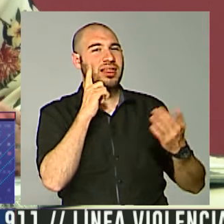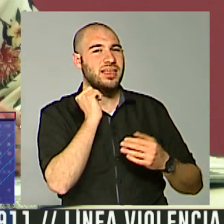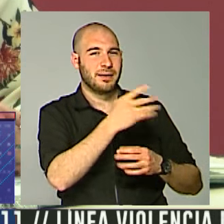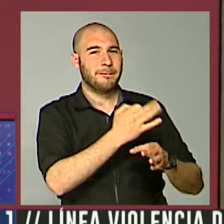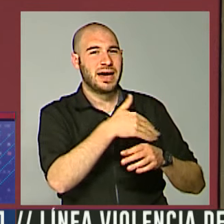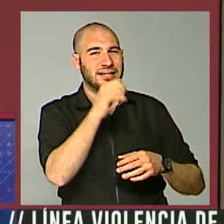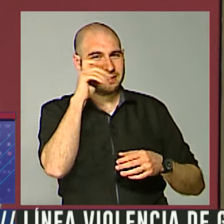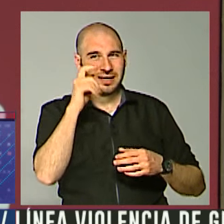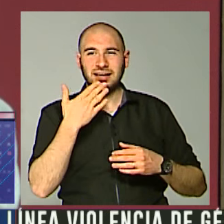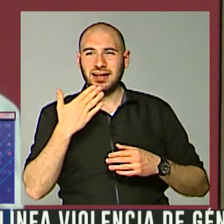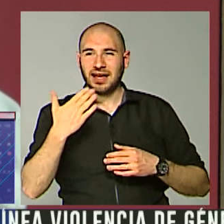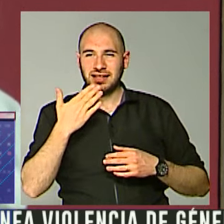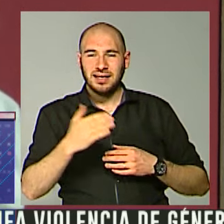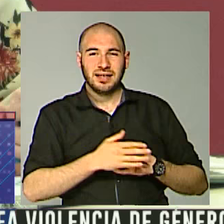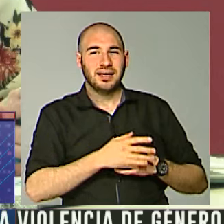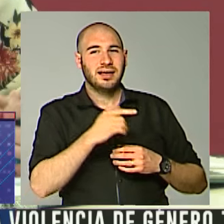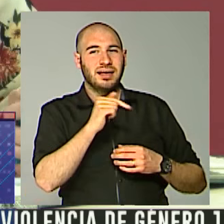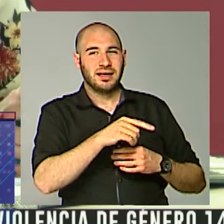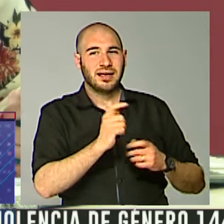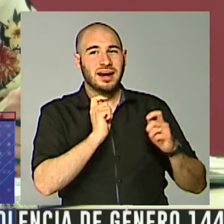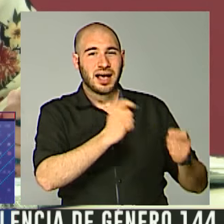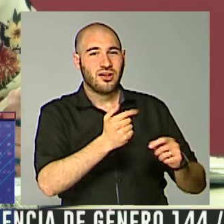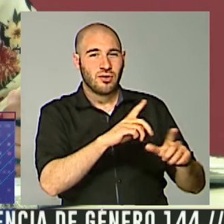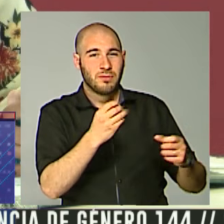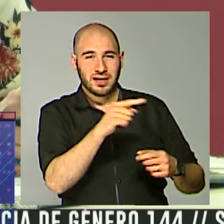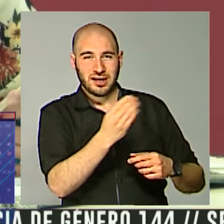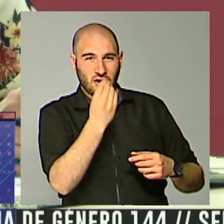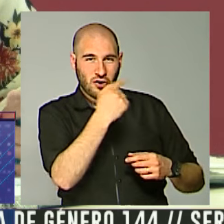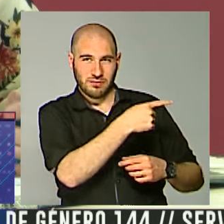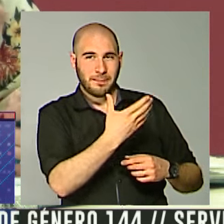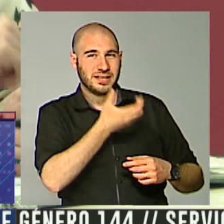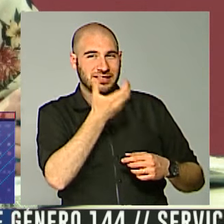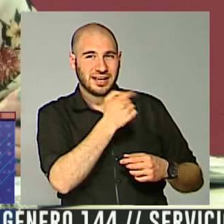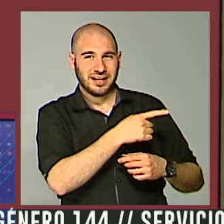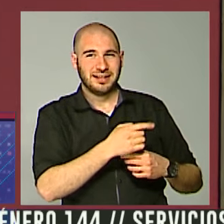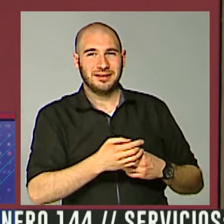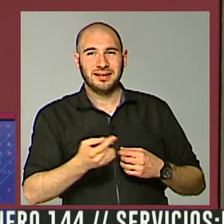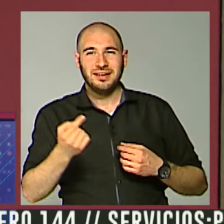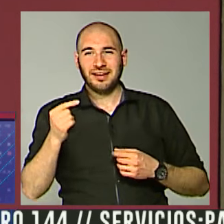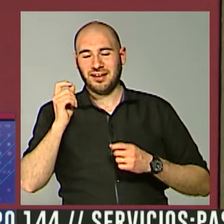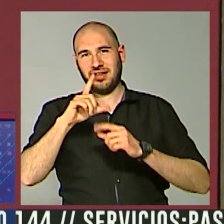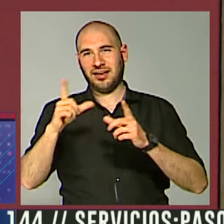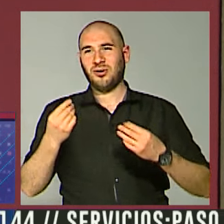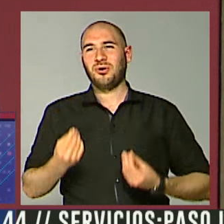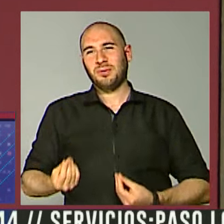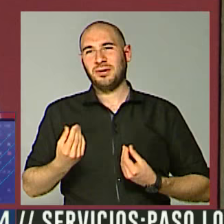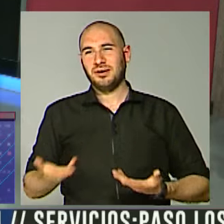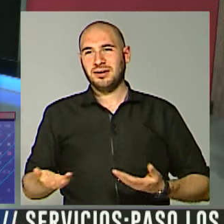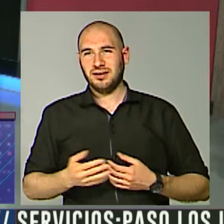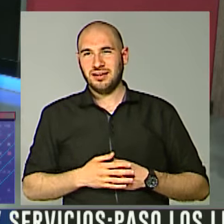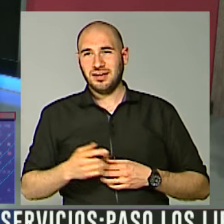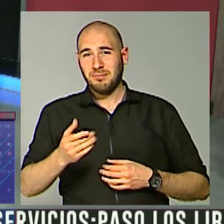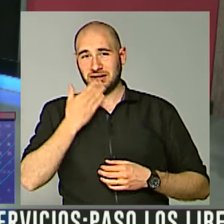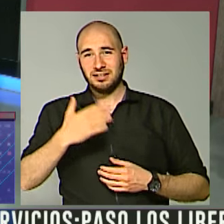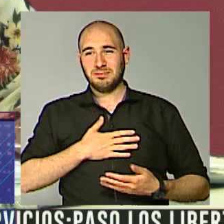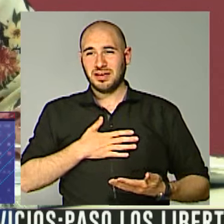señor Marce. Gracias. Feliz día, señor Marce. Le debemos el regalo porque se lo comió en la manzana. Pero bueno. No te puedo creer. Mira mi